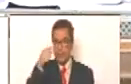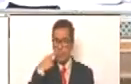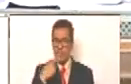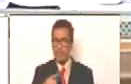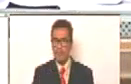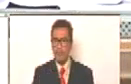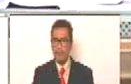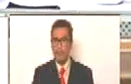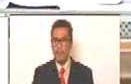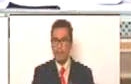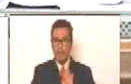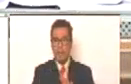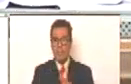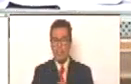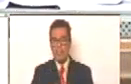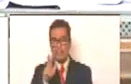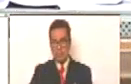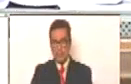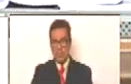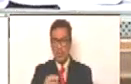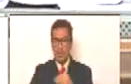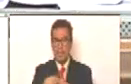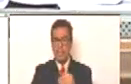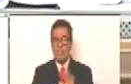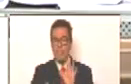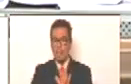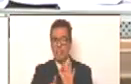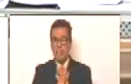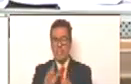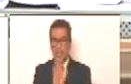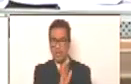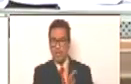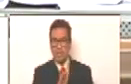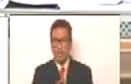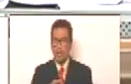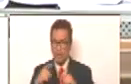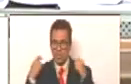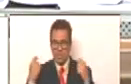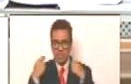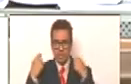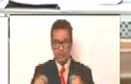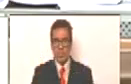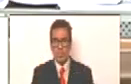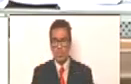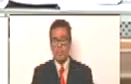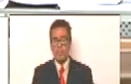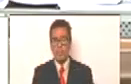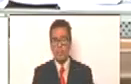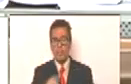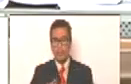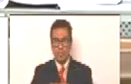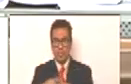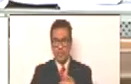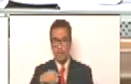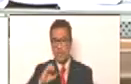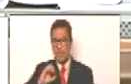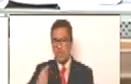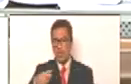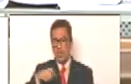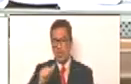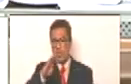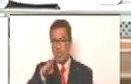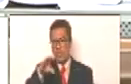declara sancionada la Ley de Protección y Promoción de la Producción del Ágave Cocuy, del